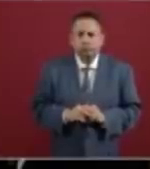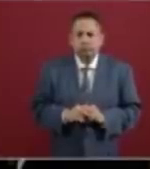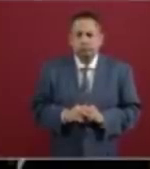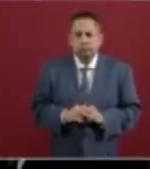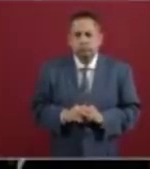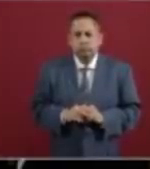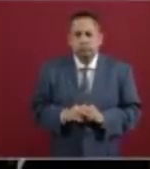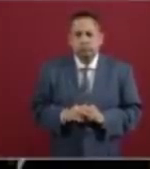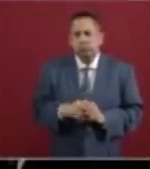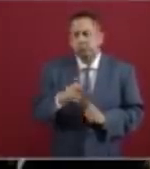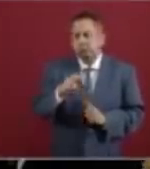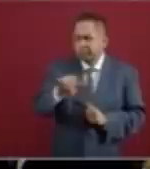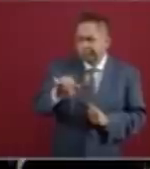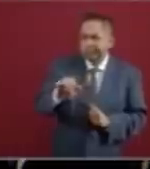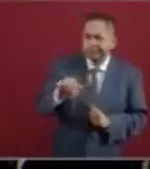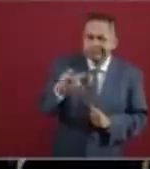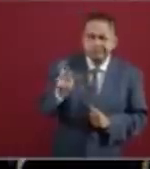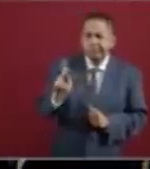Sí, pero